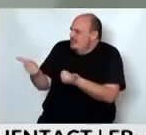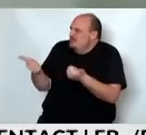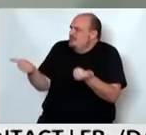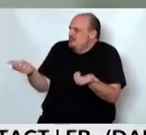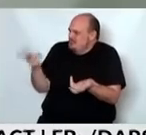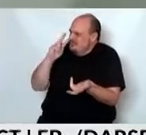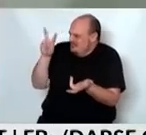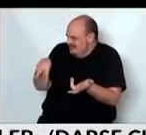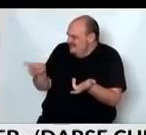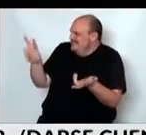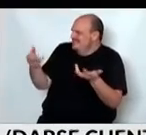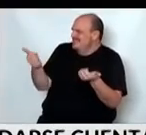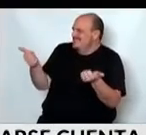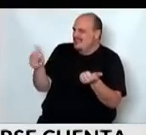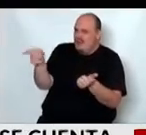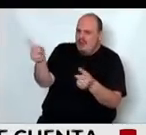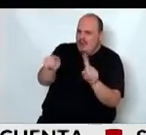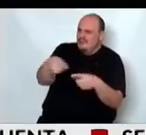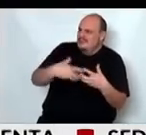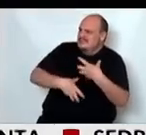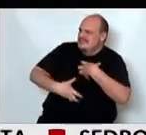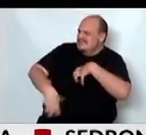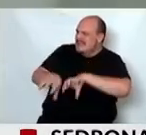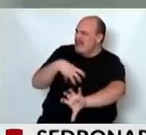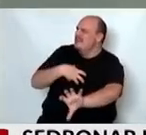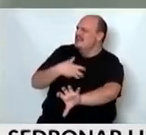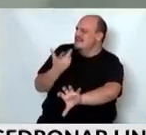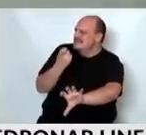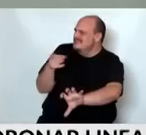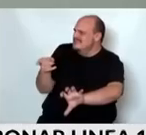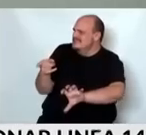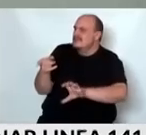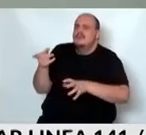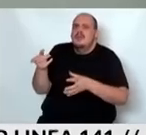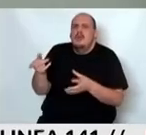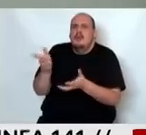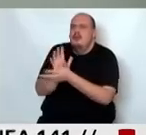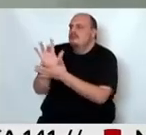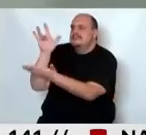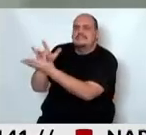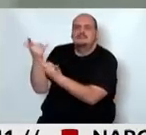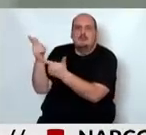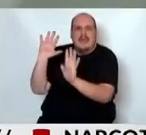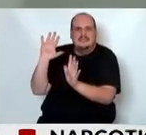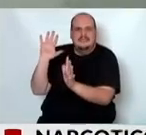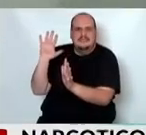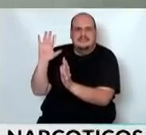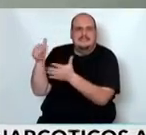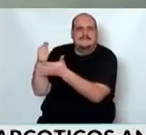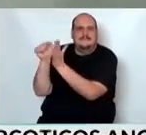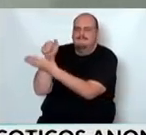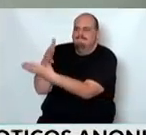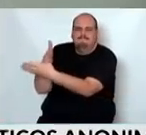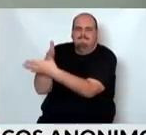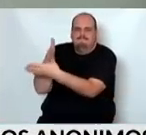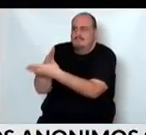por donde lo mires. Después hay chicos que necesitan trasplantes, ellos sí están mal. No hay nada, no hay bala que ingrese porque no están bien y no